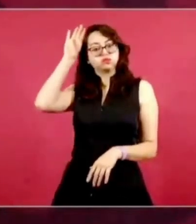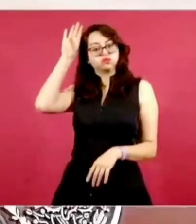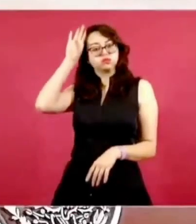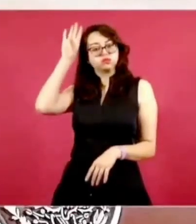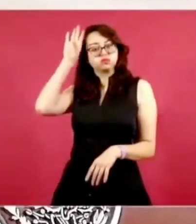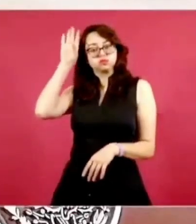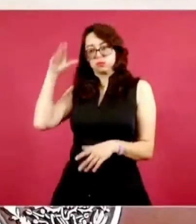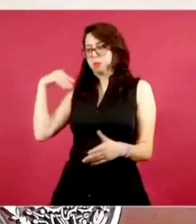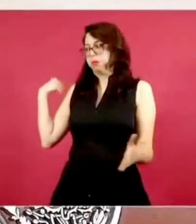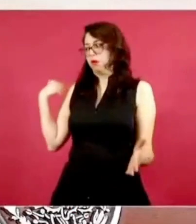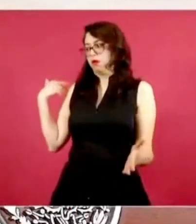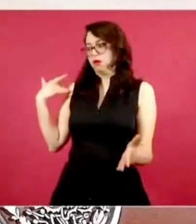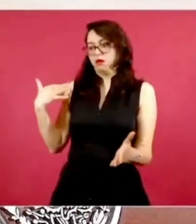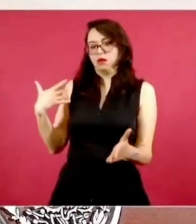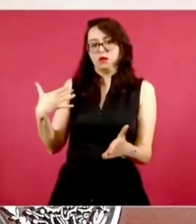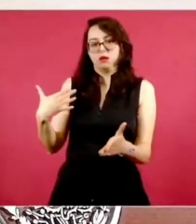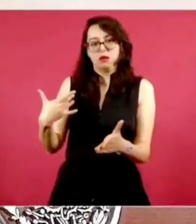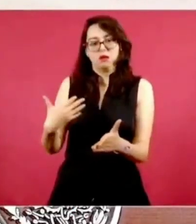por